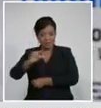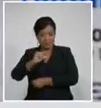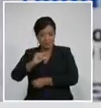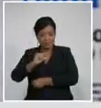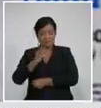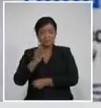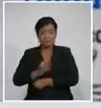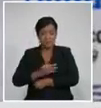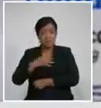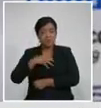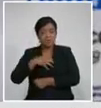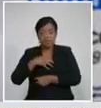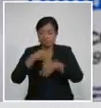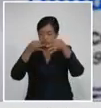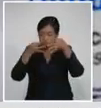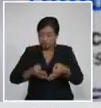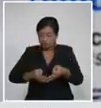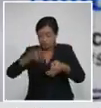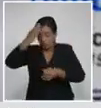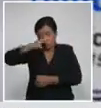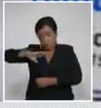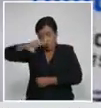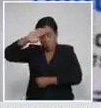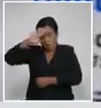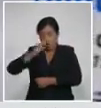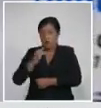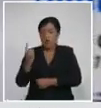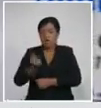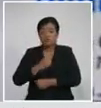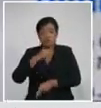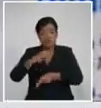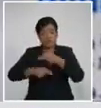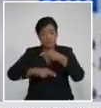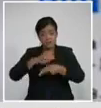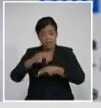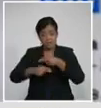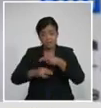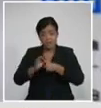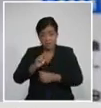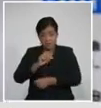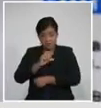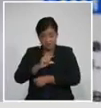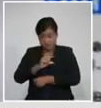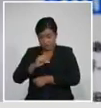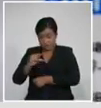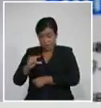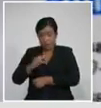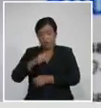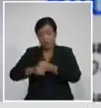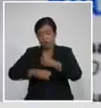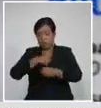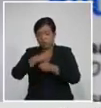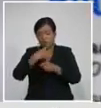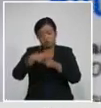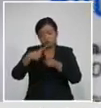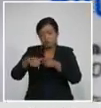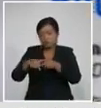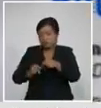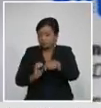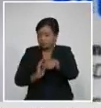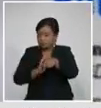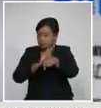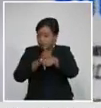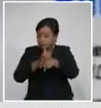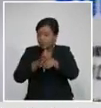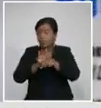de producción nacional. Es un candidato vacunal no replicativo que utiliza proteínas del virus y no el virus completo,